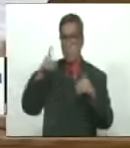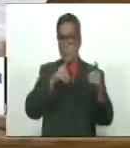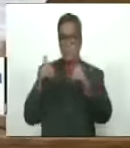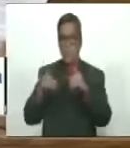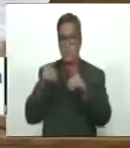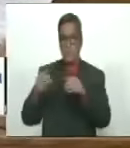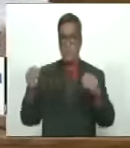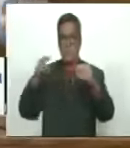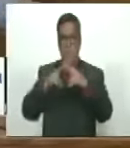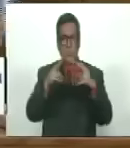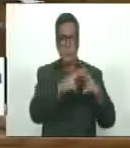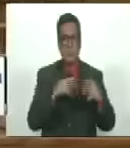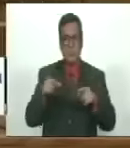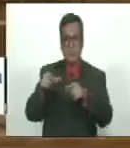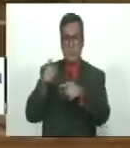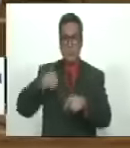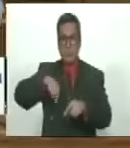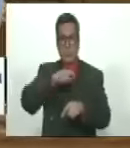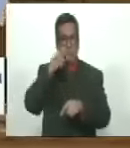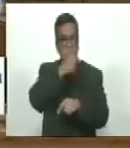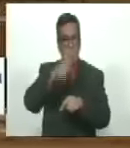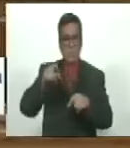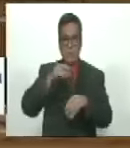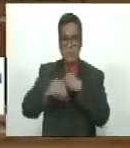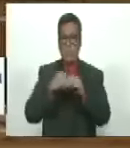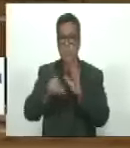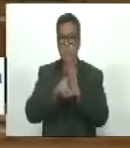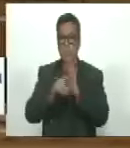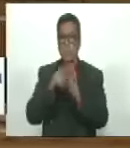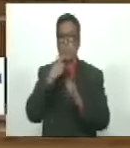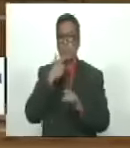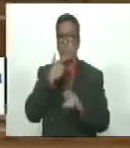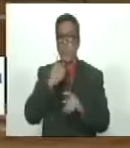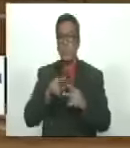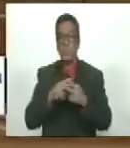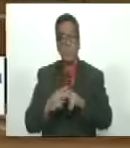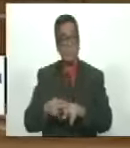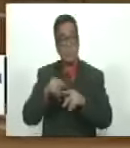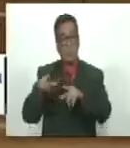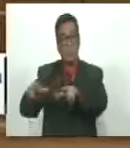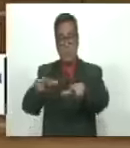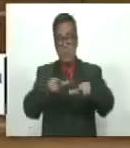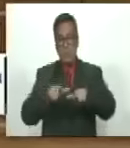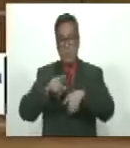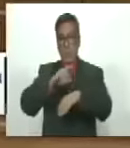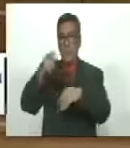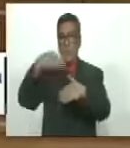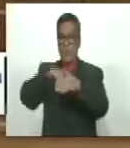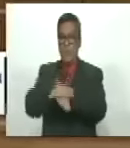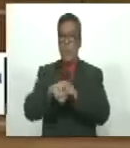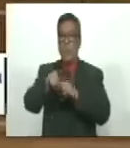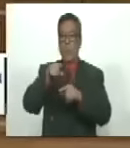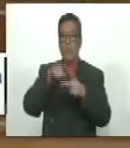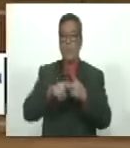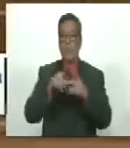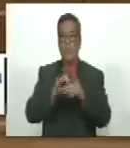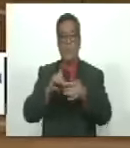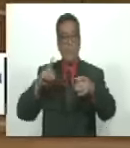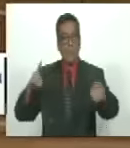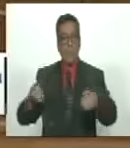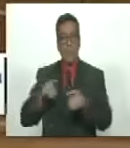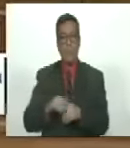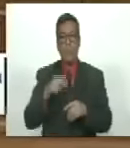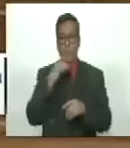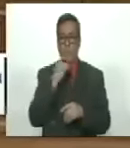al encuentro con nuestro pueblo, para hacer de esta ley un instrumento hermoso de patria, de soberanía, de integridad territorial, de independencia